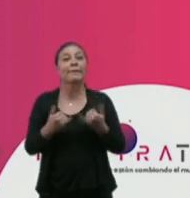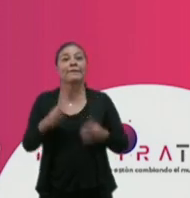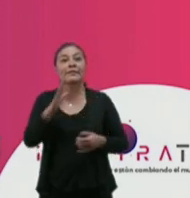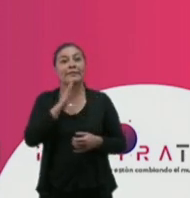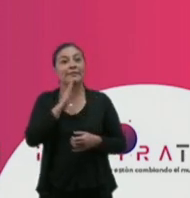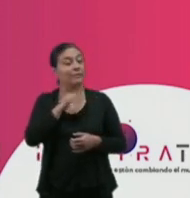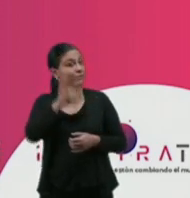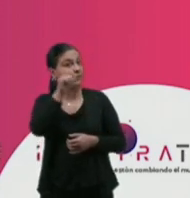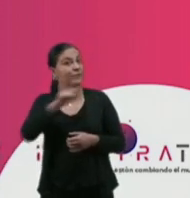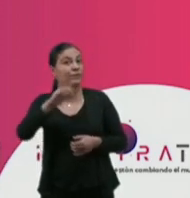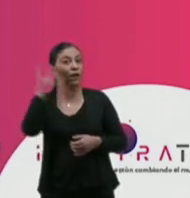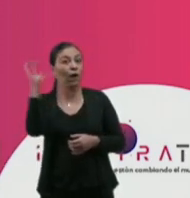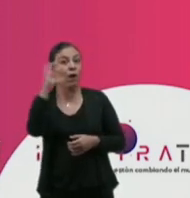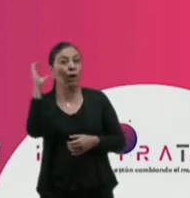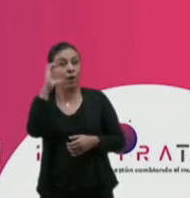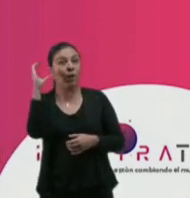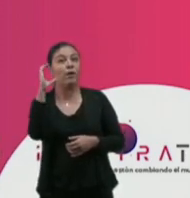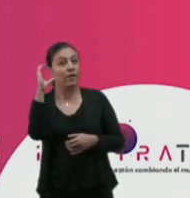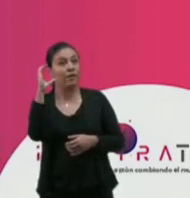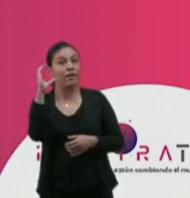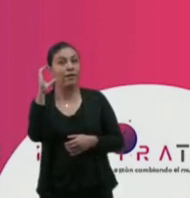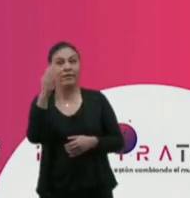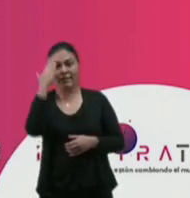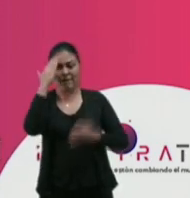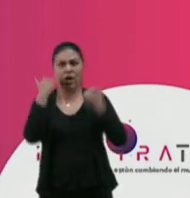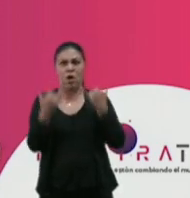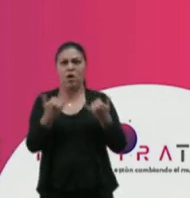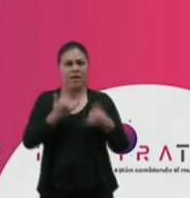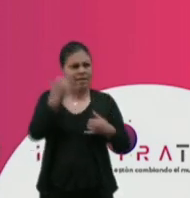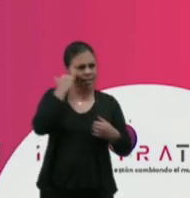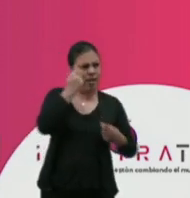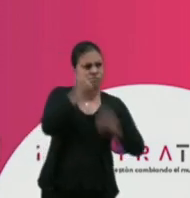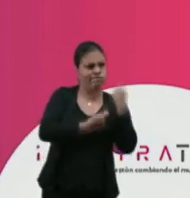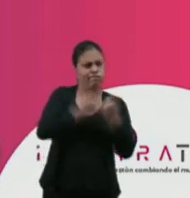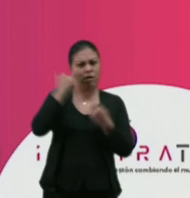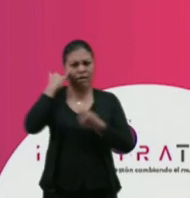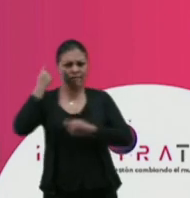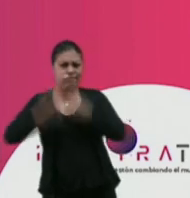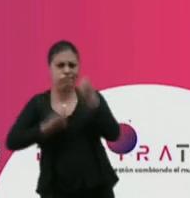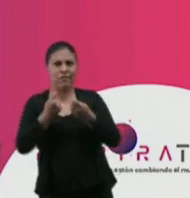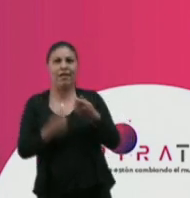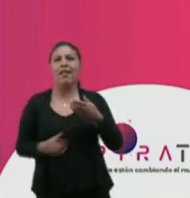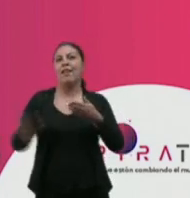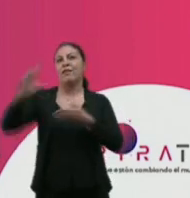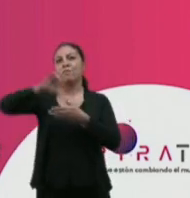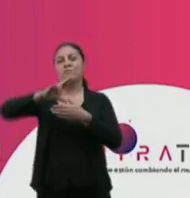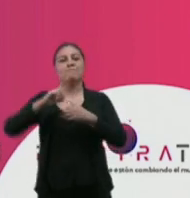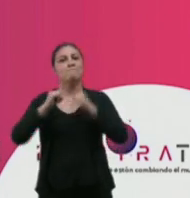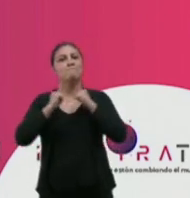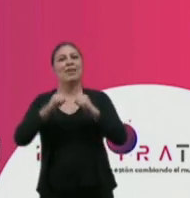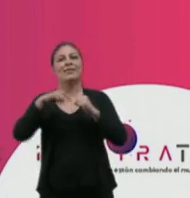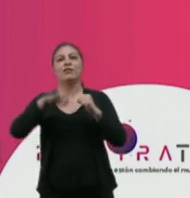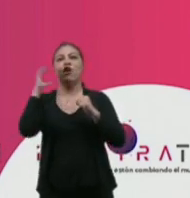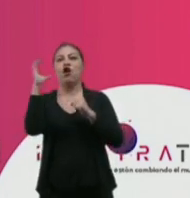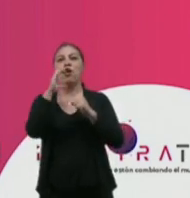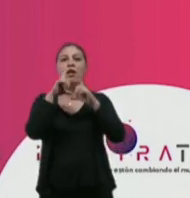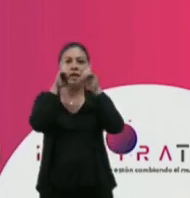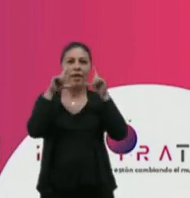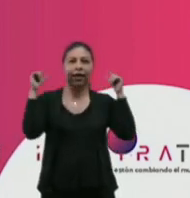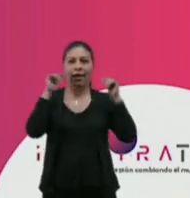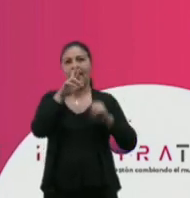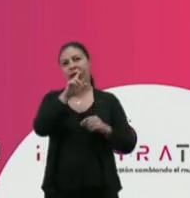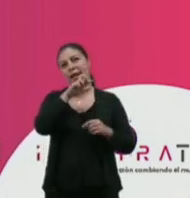están a la cabeza de los dos emprendimientos más grandes en Latinoamérica, con Rappi y ahora con Mercado